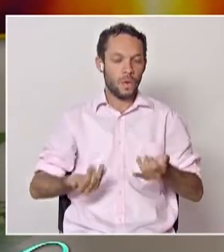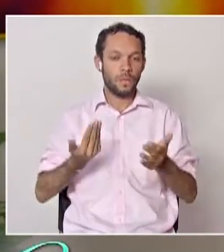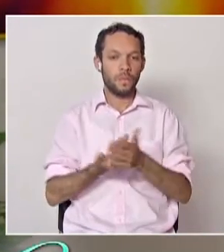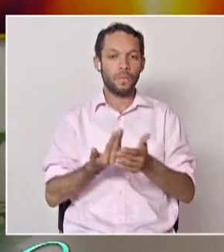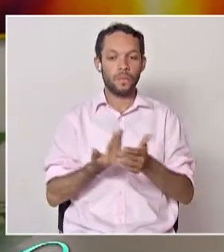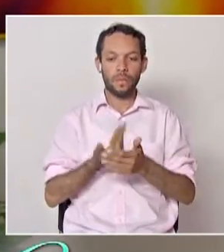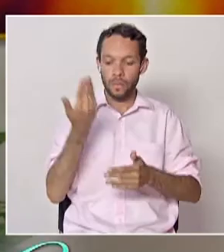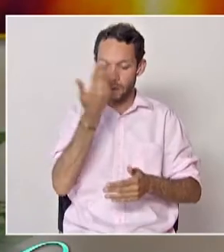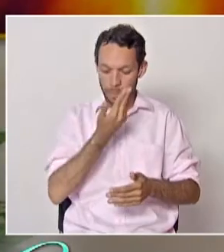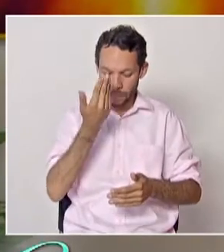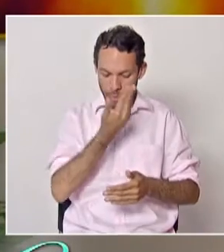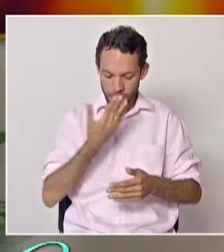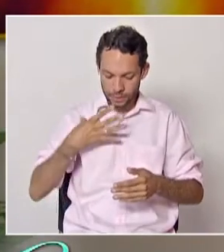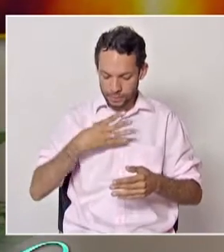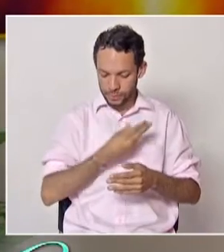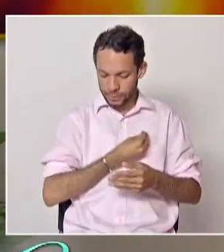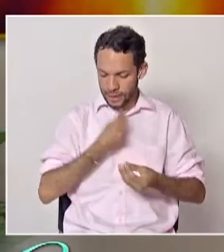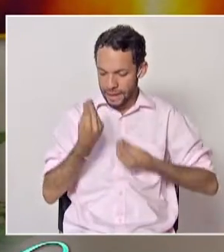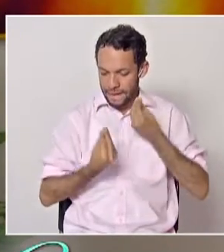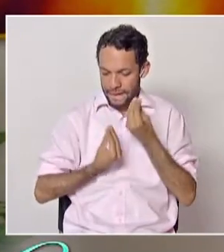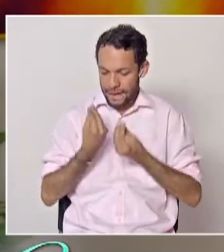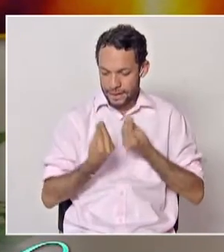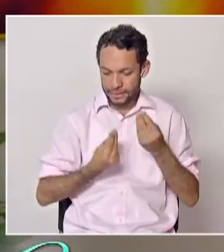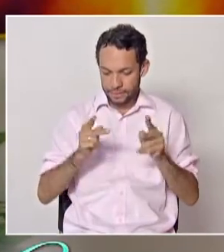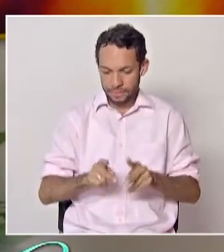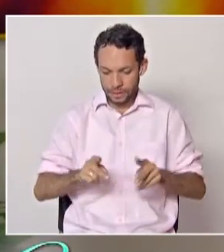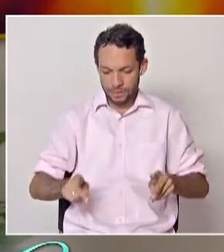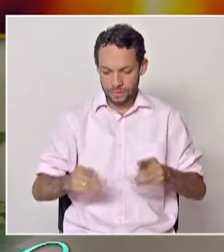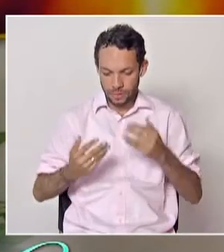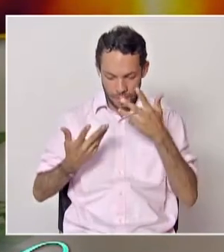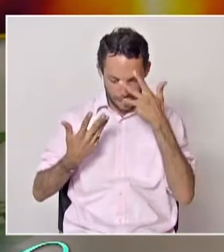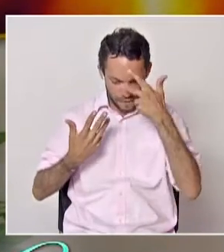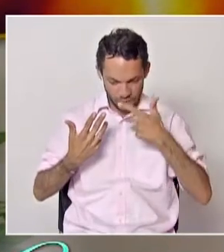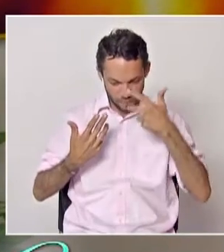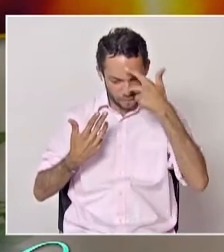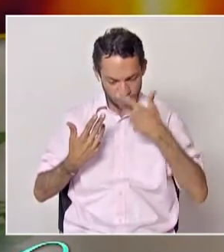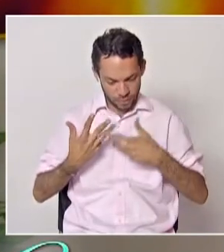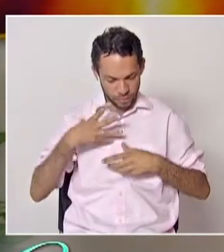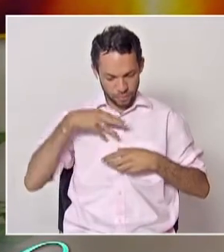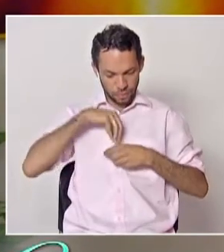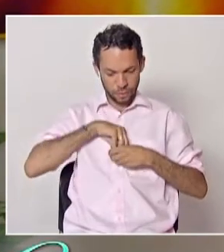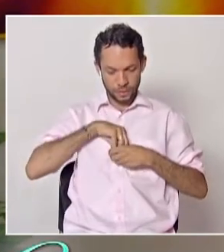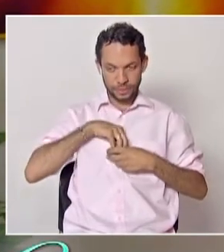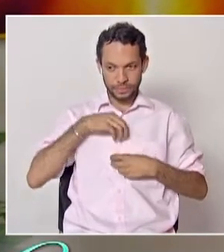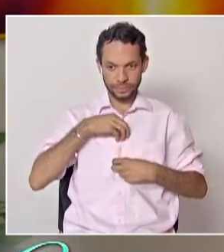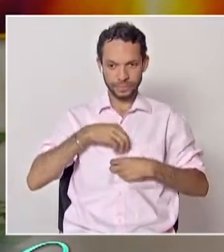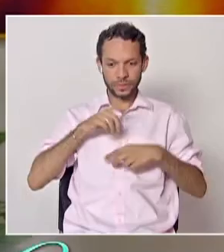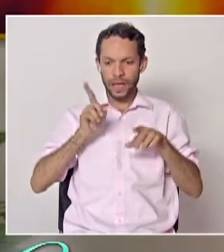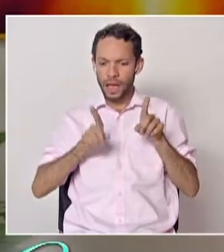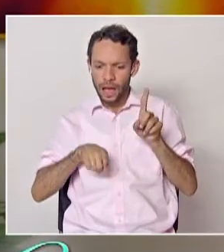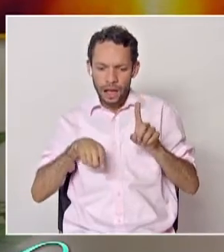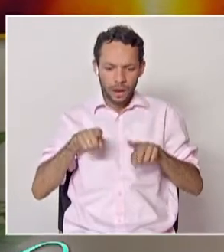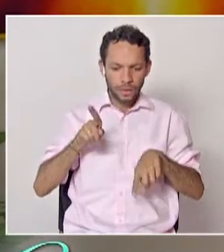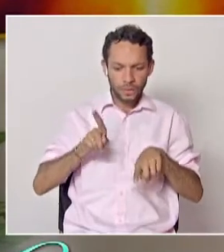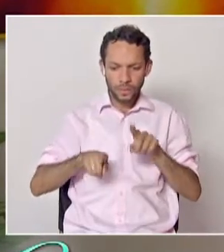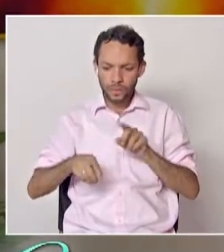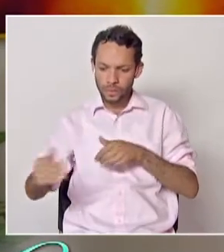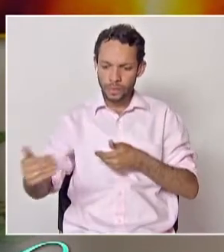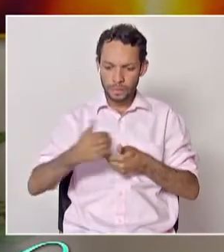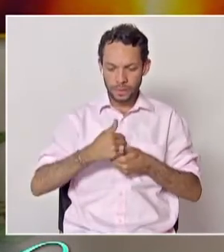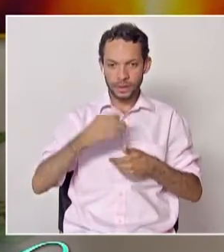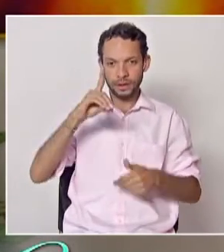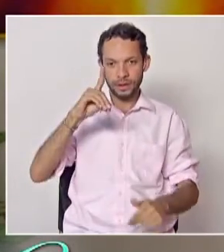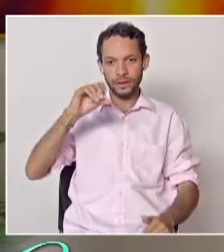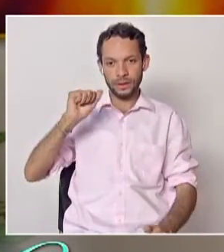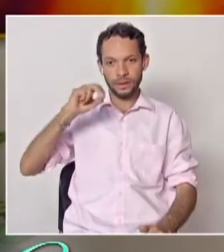¿Cómo podríamos nosotros evaluar desde el concepto integral? El paciente viene a la consulta. Yo quiero que Daniel se pare un